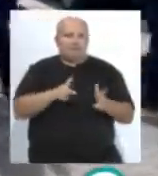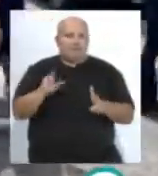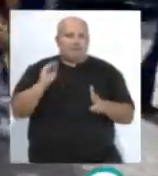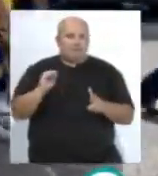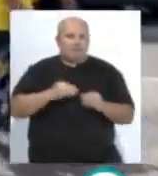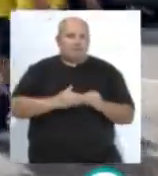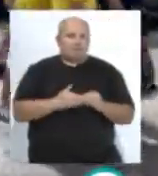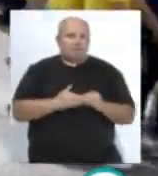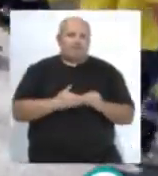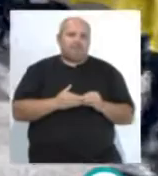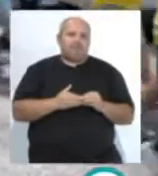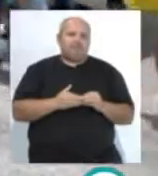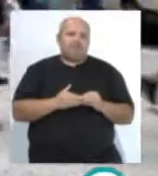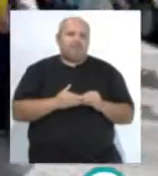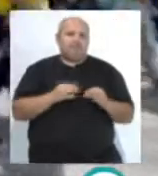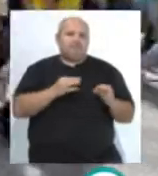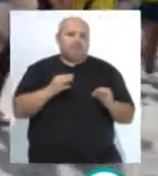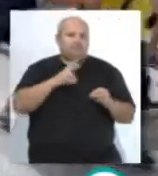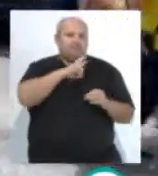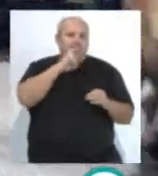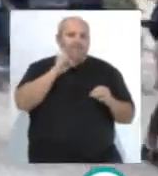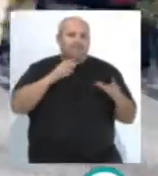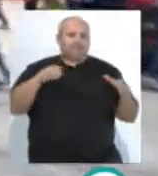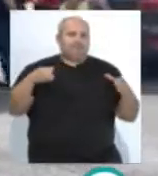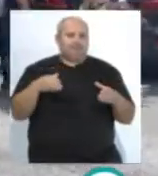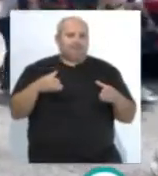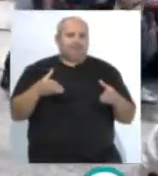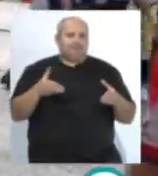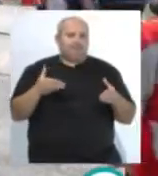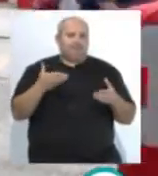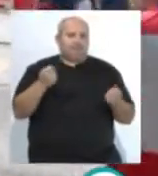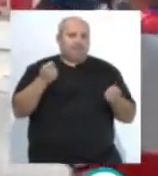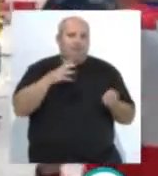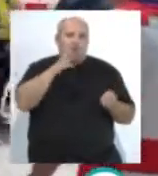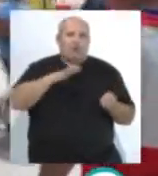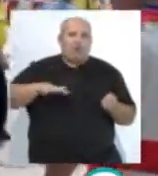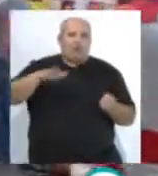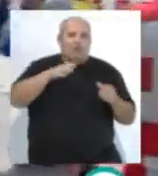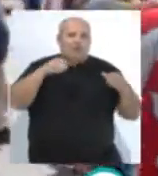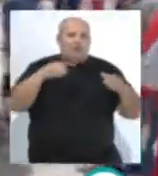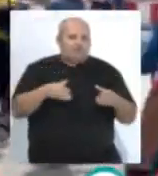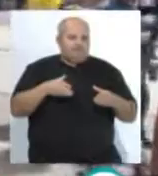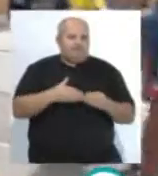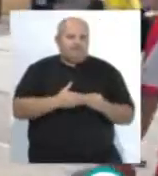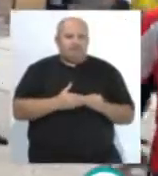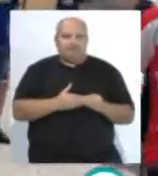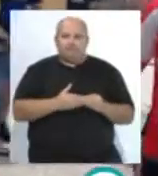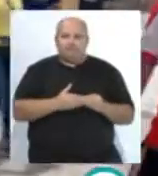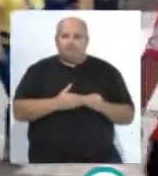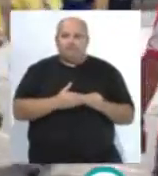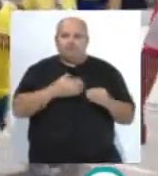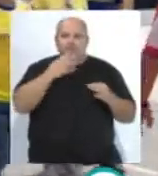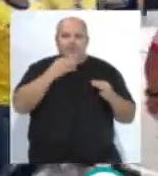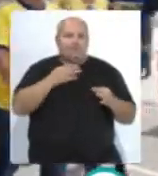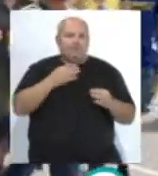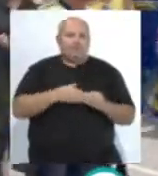localidades. Estaban perfectamente controlados en cuanto a dónde se tenían que ubicar y como siempre,